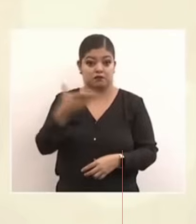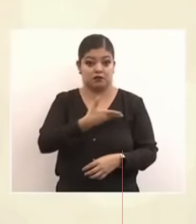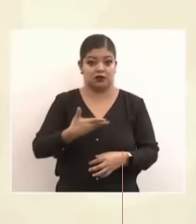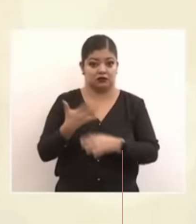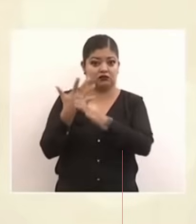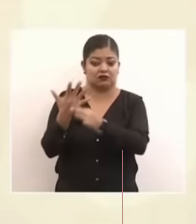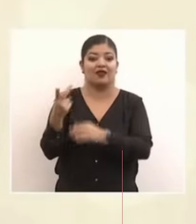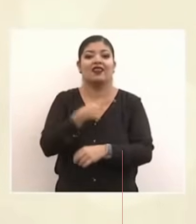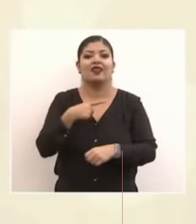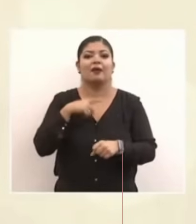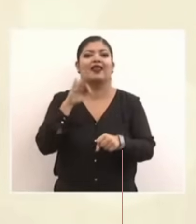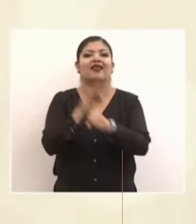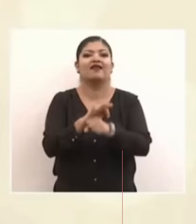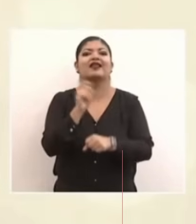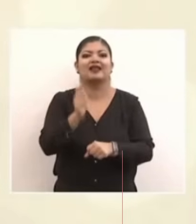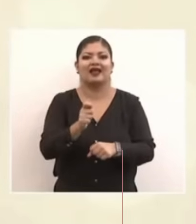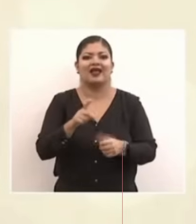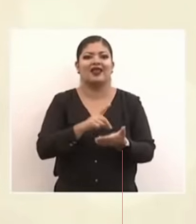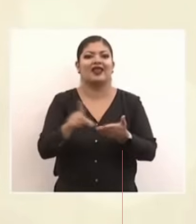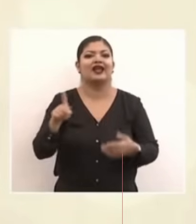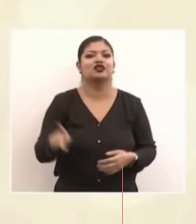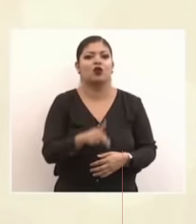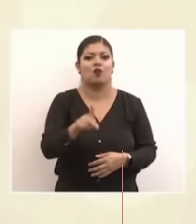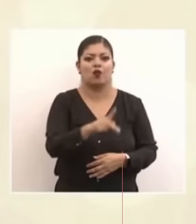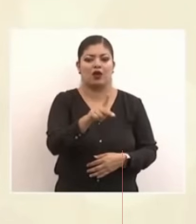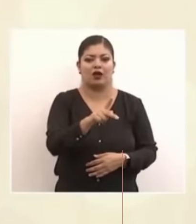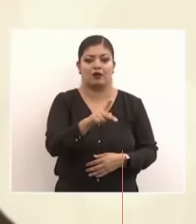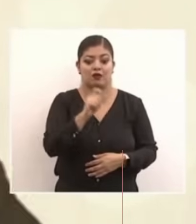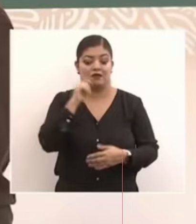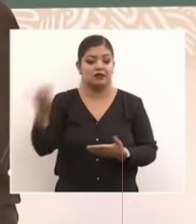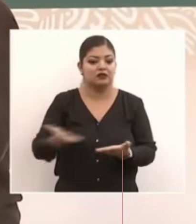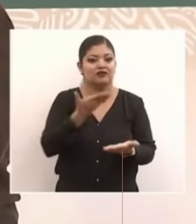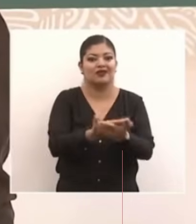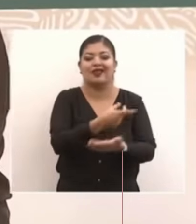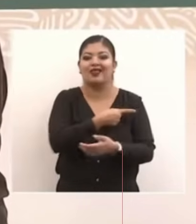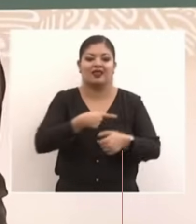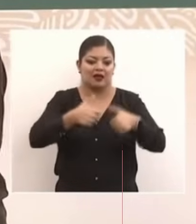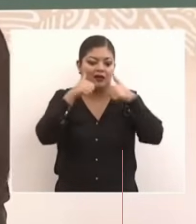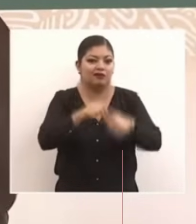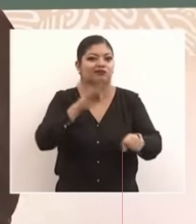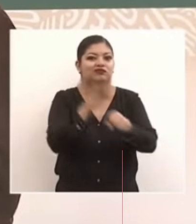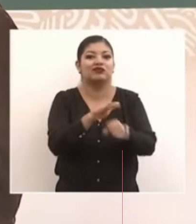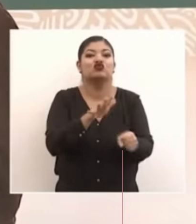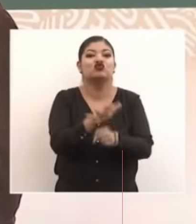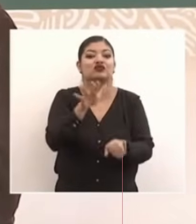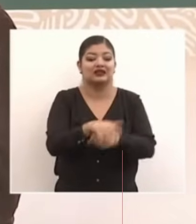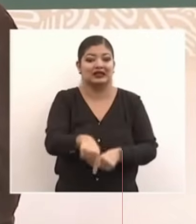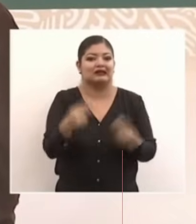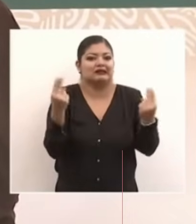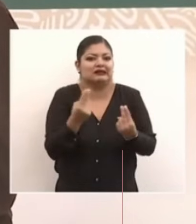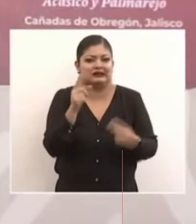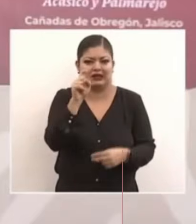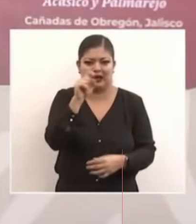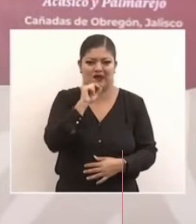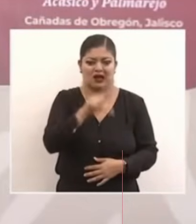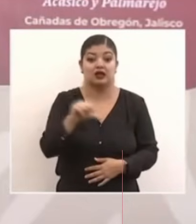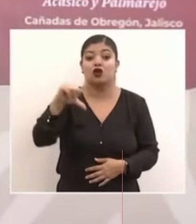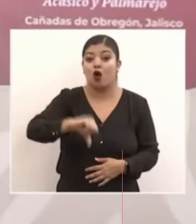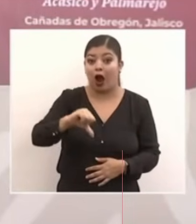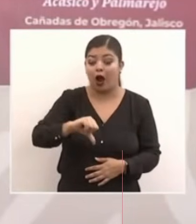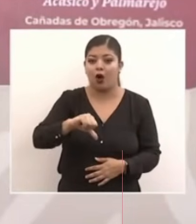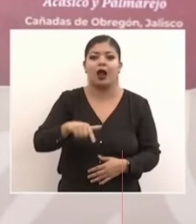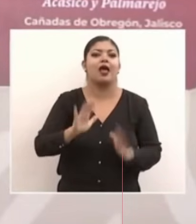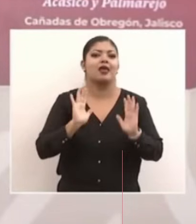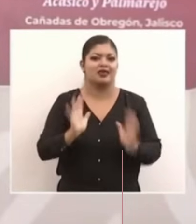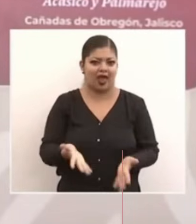que defender los derechos de los pueblos, pero yo también puse sobre la mesa que había que resolver y garantizar el abasto de agua para la ciudad de Guadalajara. Hoy se pudo